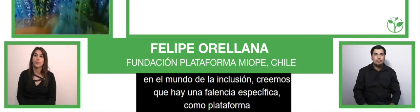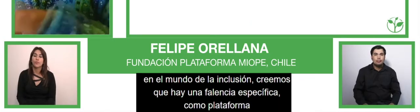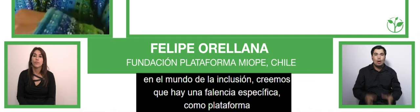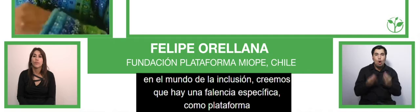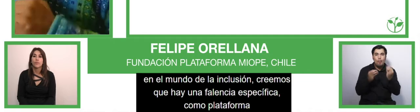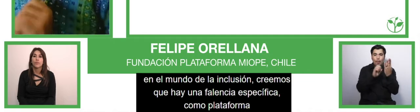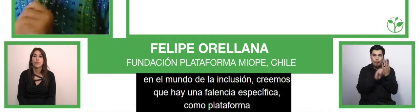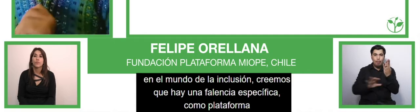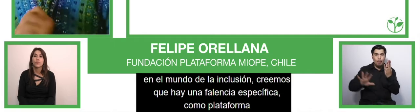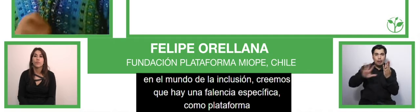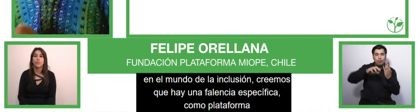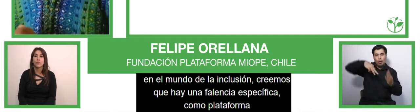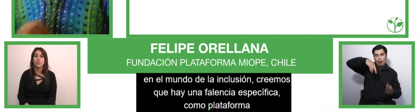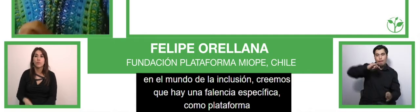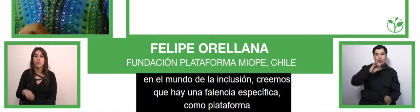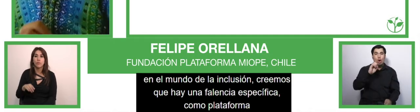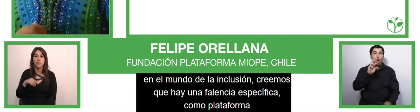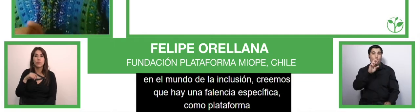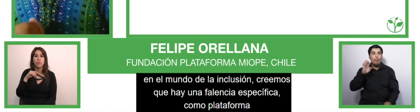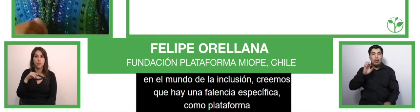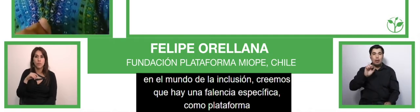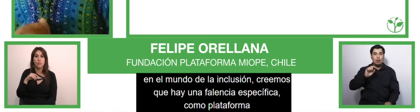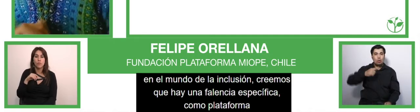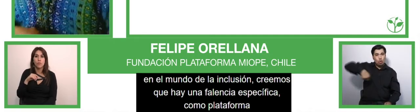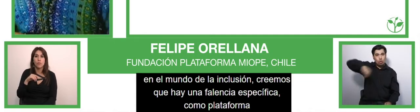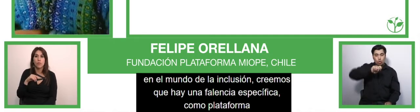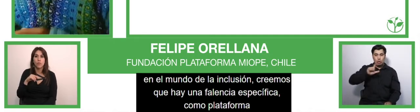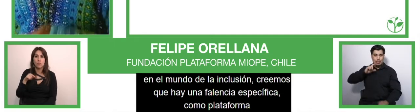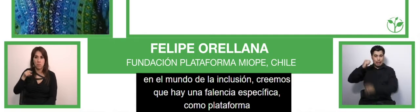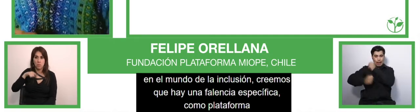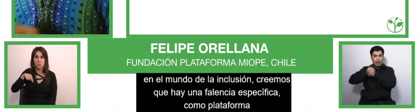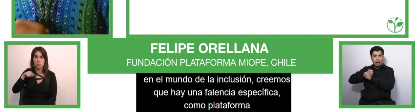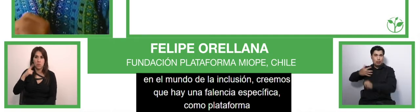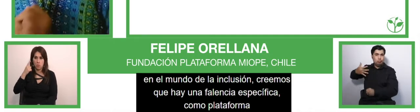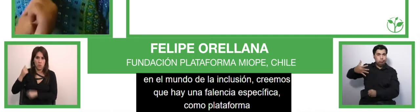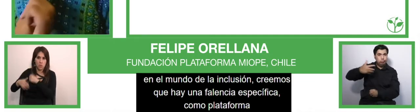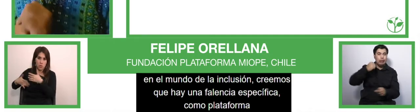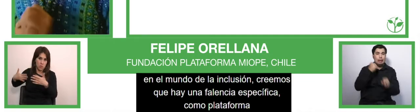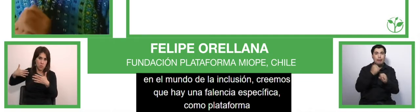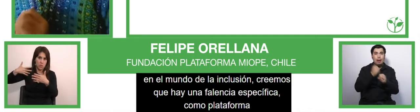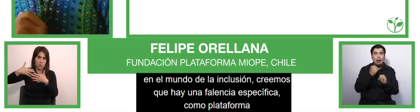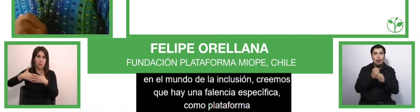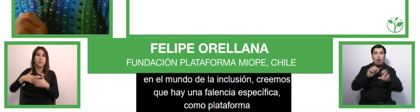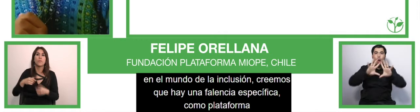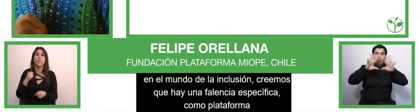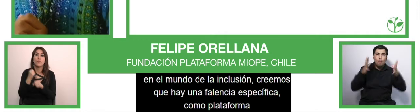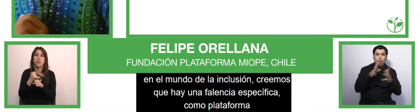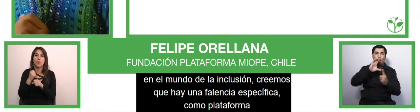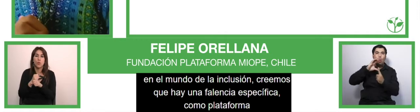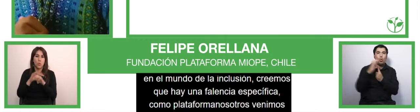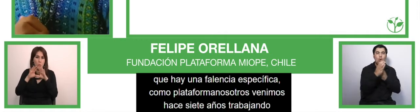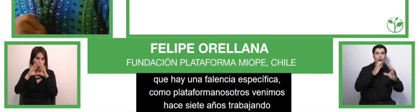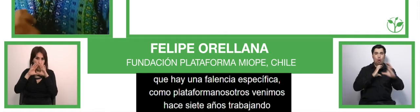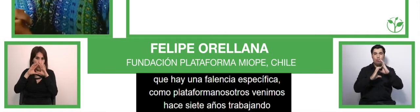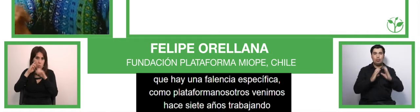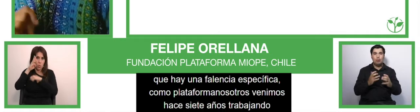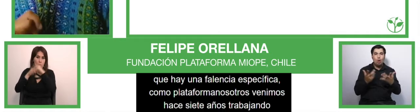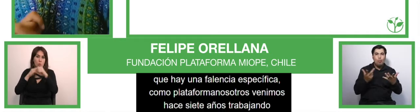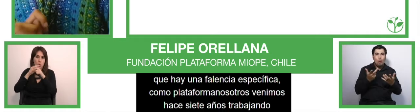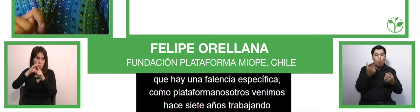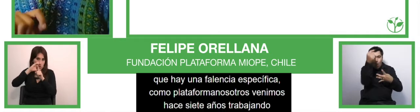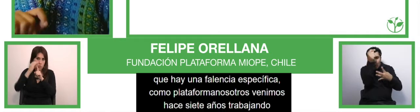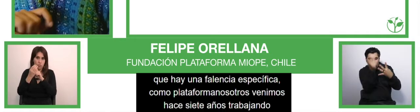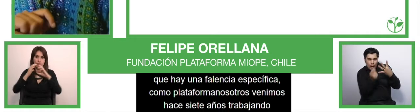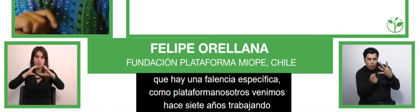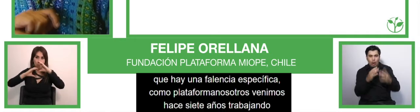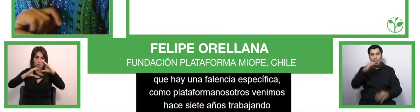Como Plataforma Miope, nosotros venimos hace 7 años trabajando en el mundo de la cultura, las artes y las comunicaciones, efectivamente como un diagnóstico de la experiencia que